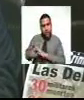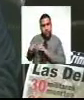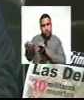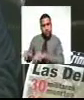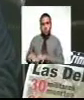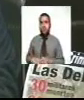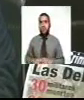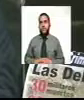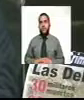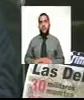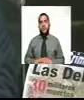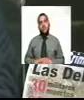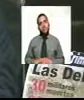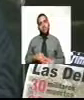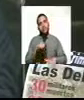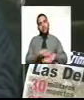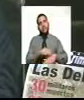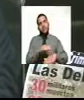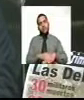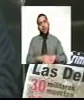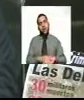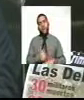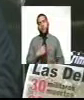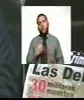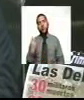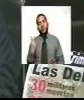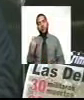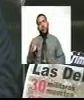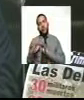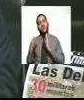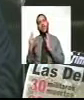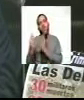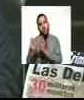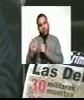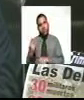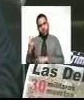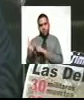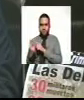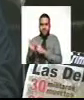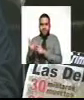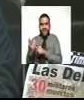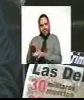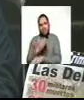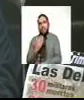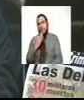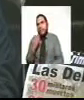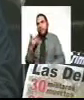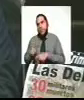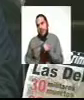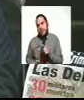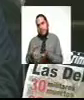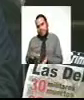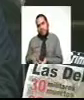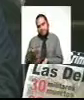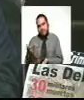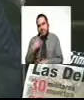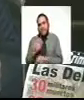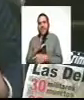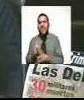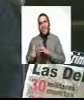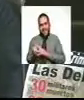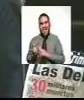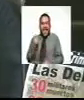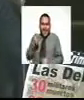aún cuando tenemos dos senadores por excusa que no se encuentran entre esos, el presidente